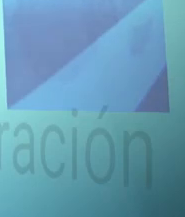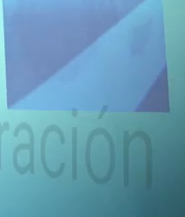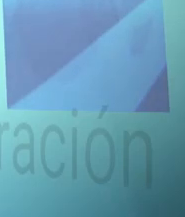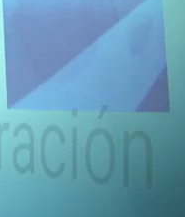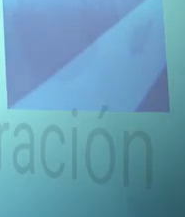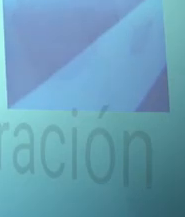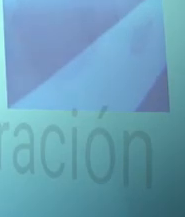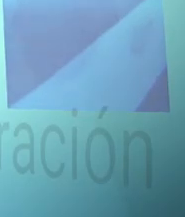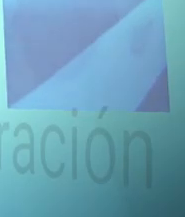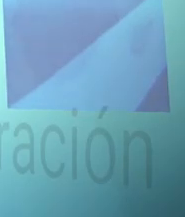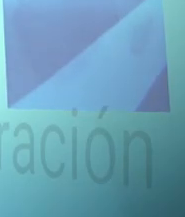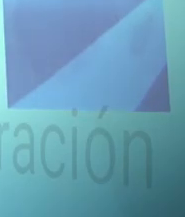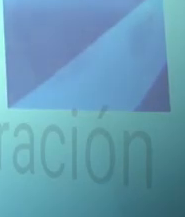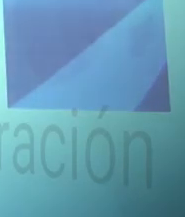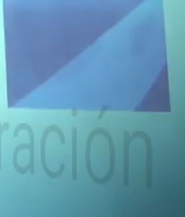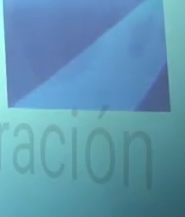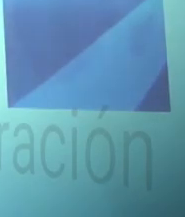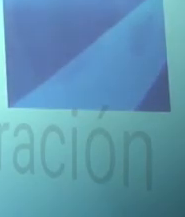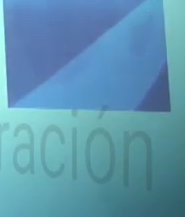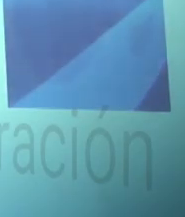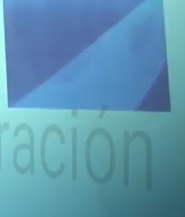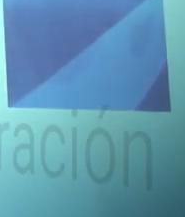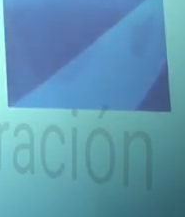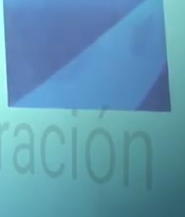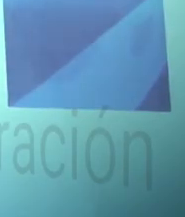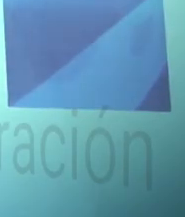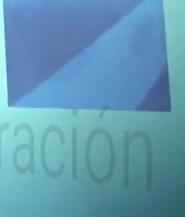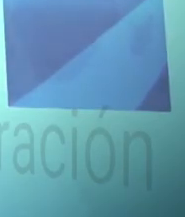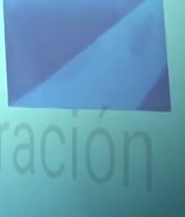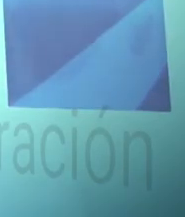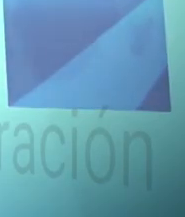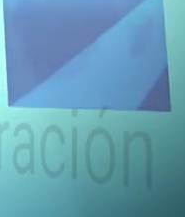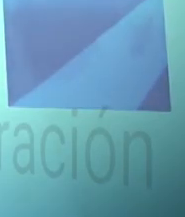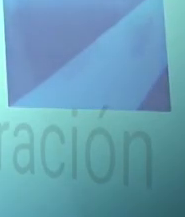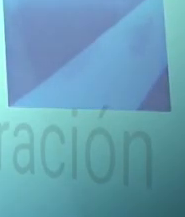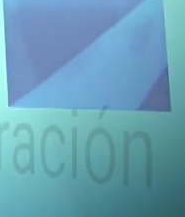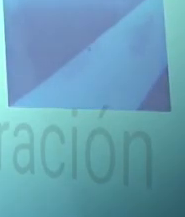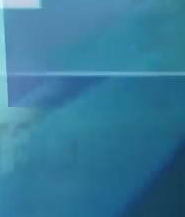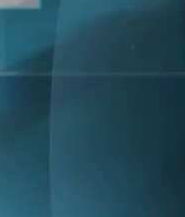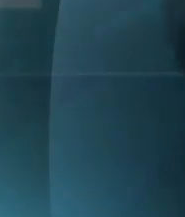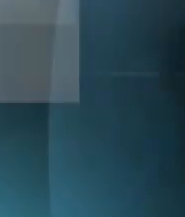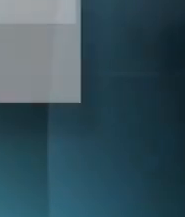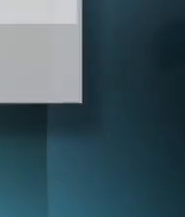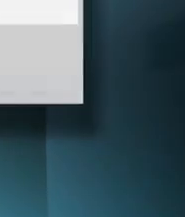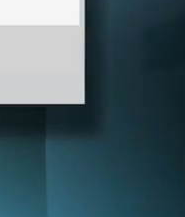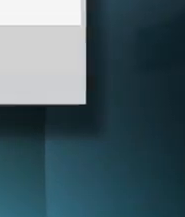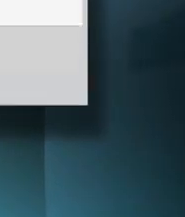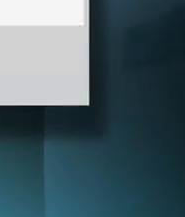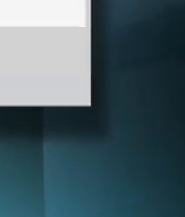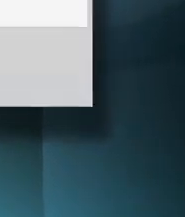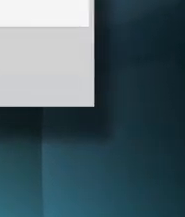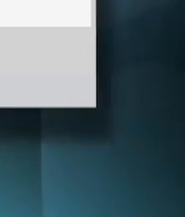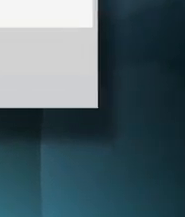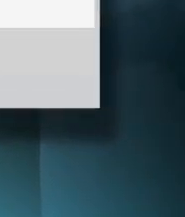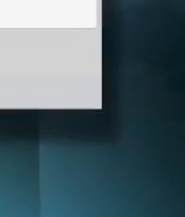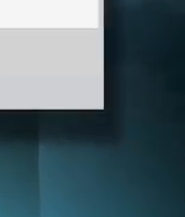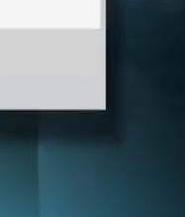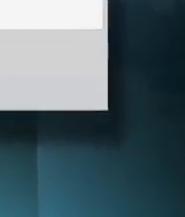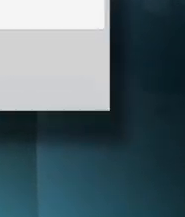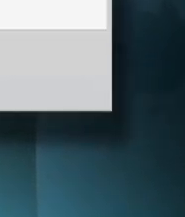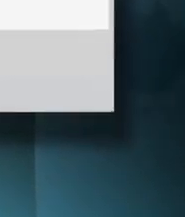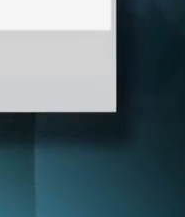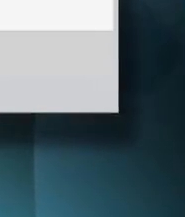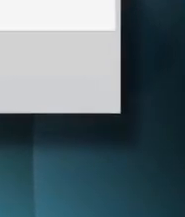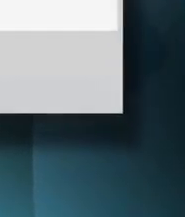que revocan el permiso para vender petrolíferos. Mientras que de tribunales colegiados se publicaron 46